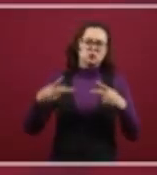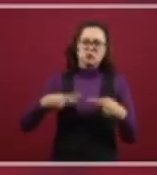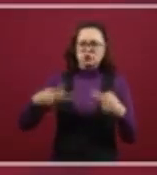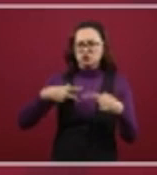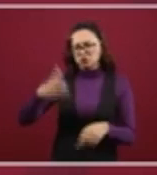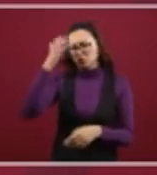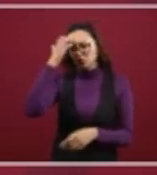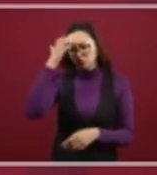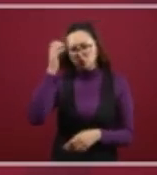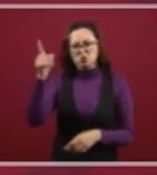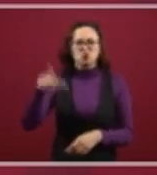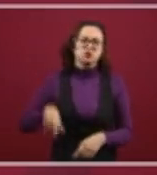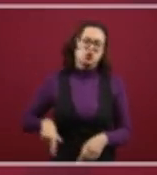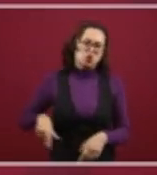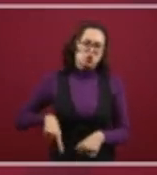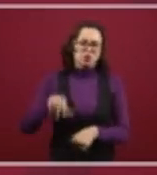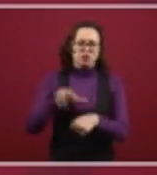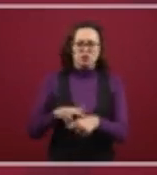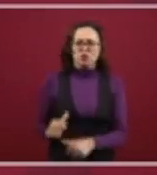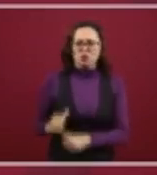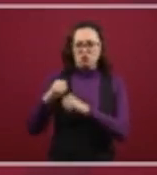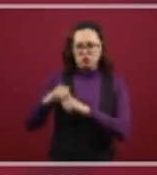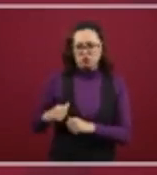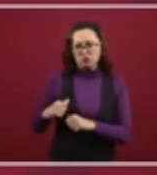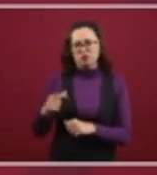señor gobernador y las autoridades locales